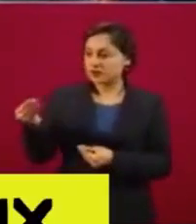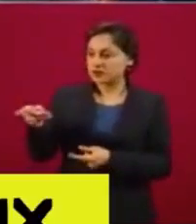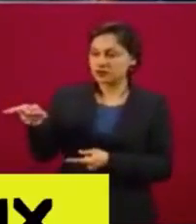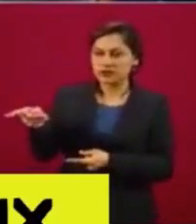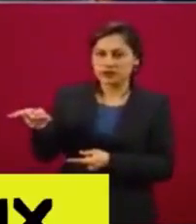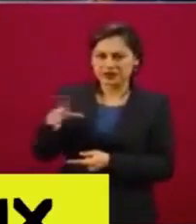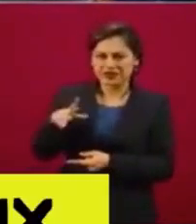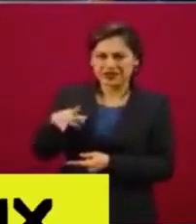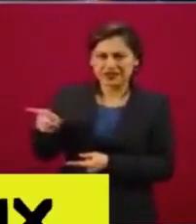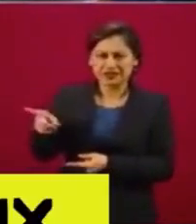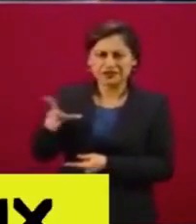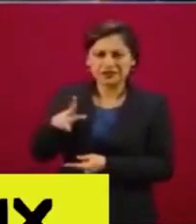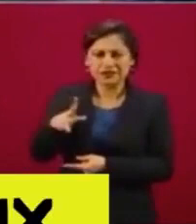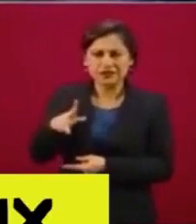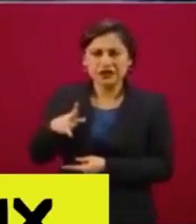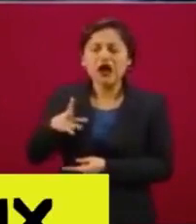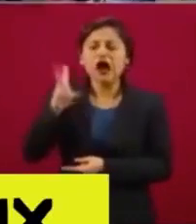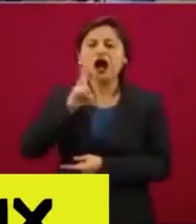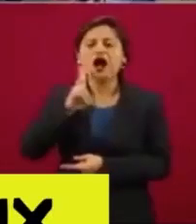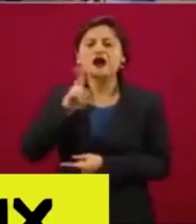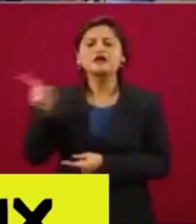lo ponen?